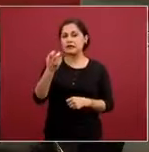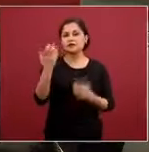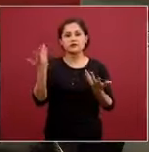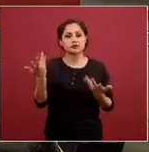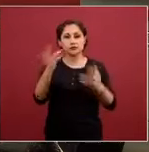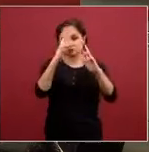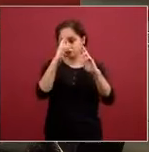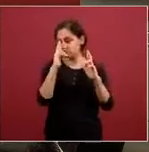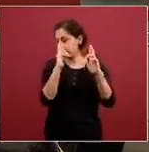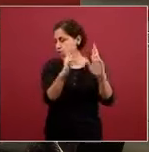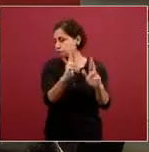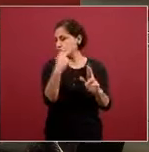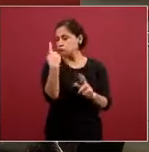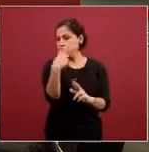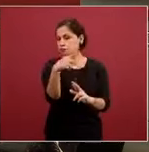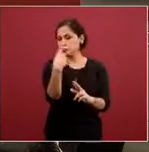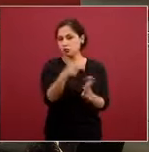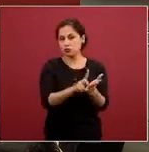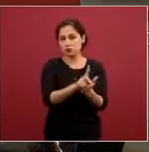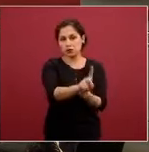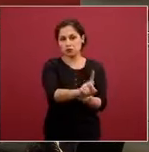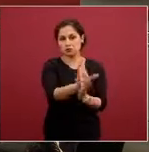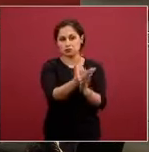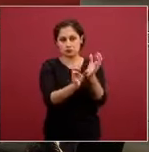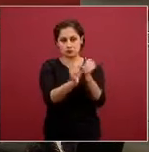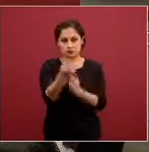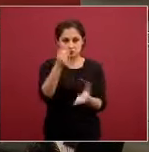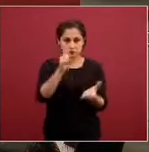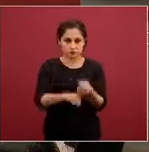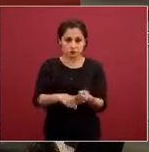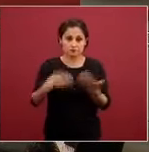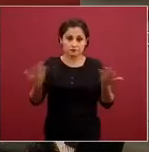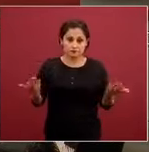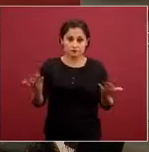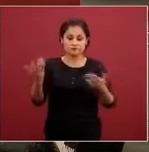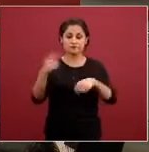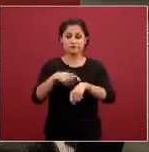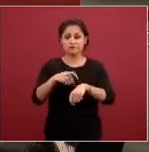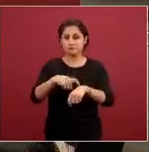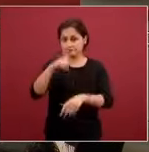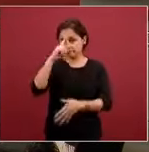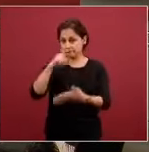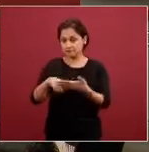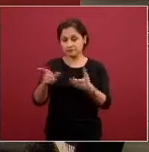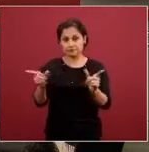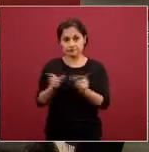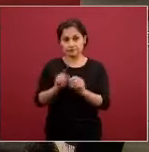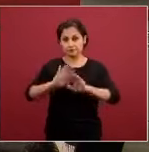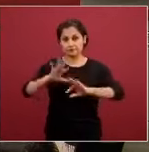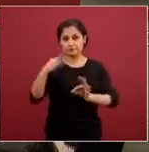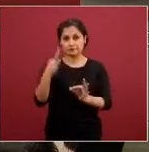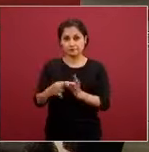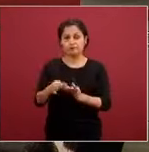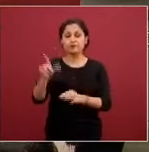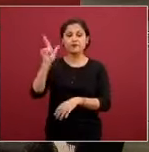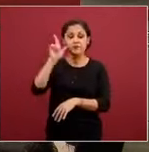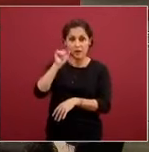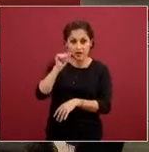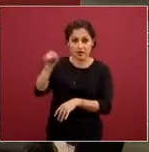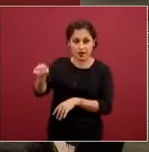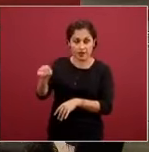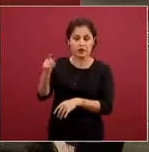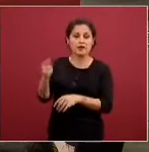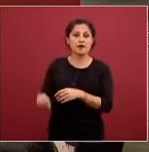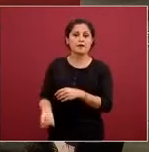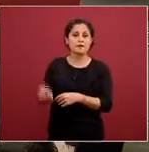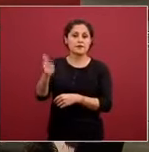de las garantías constitucionales. Creo que con esto terminamos, es la última oportunidad. Mañana empezamos con usted, que ya le debo 3, y todos los que se